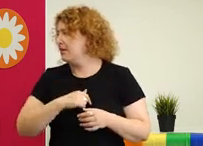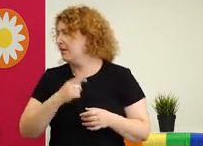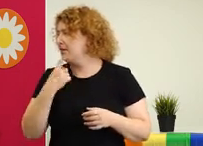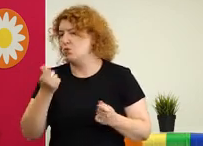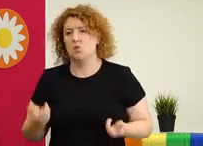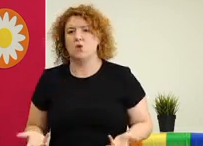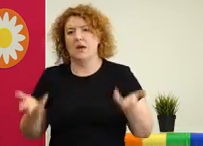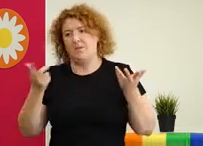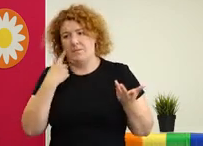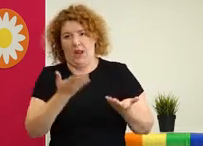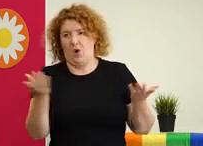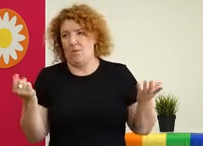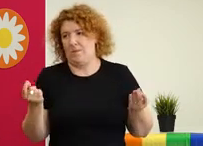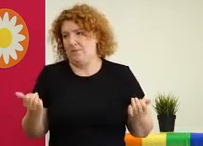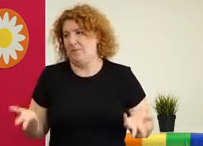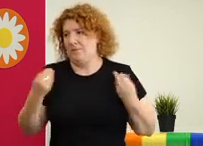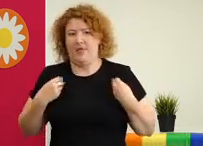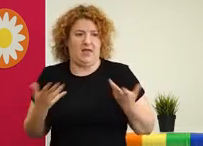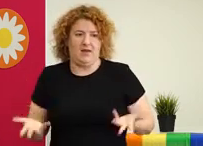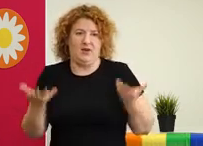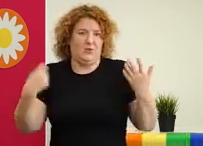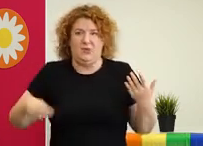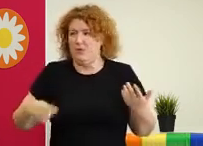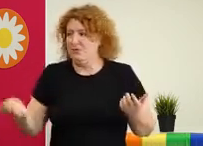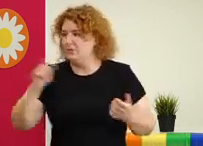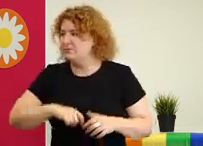carestía de la vida, no veo cómo está. ¡Mata! Bueno,